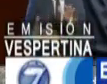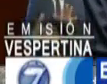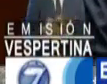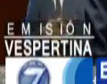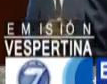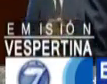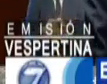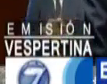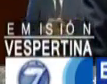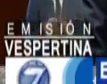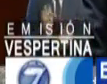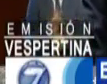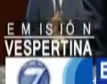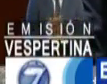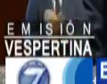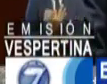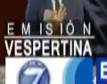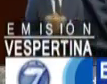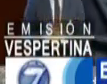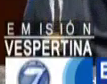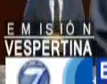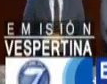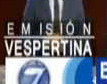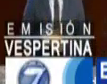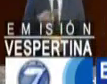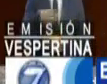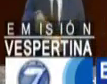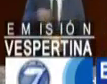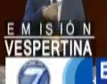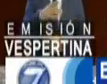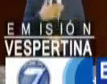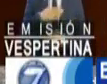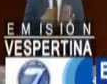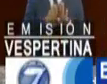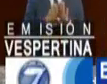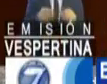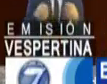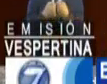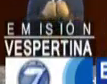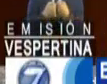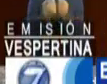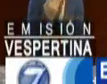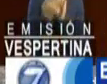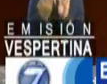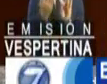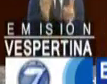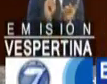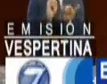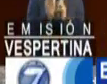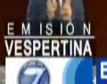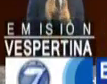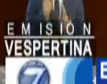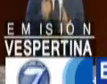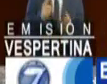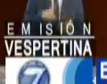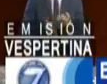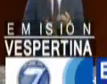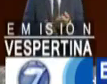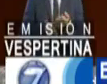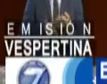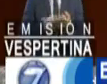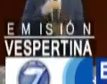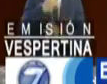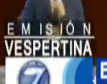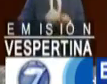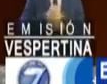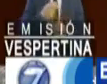ustedes, nuestros vecinos, a duras penas representan el 4% de nuestro comercio internacional. Dado